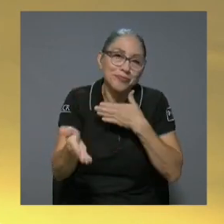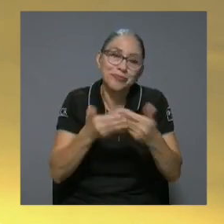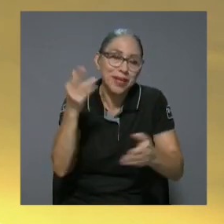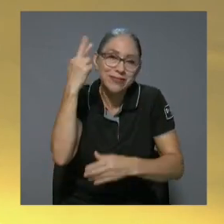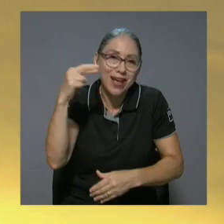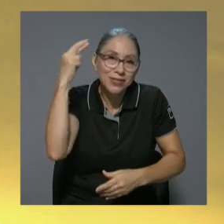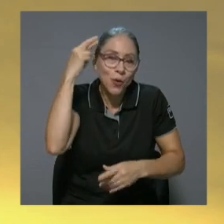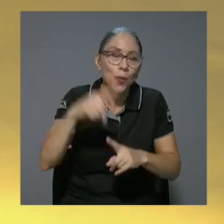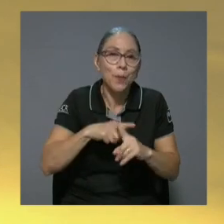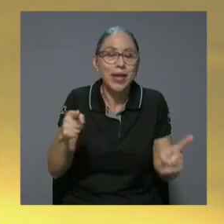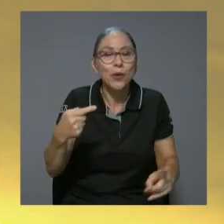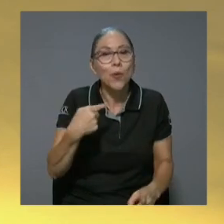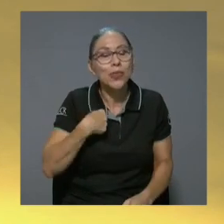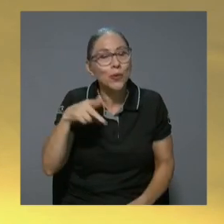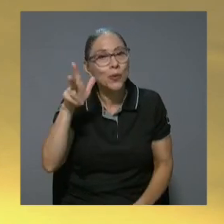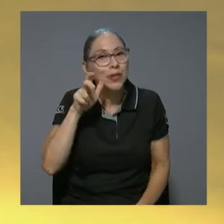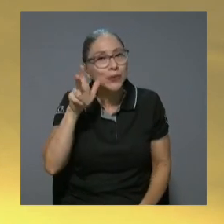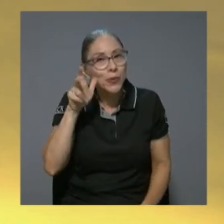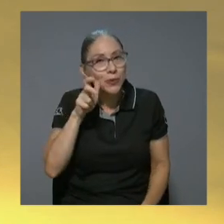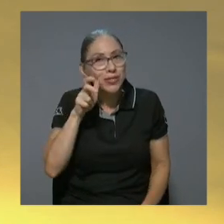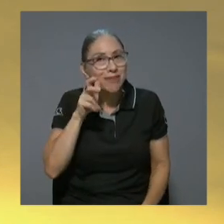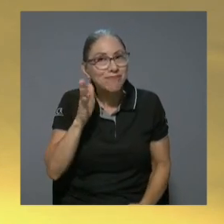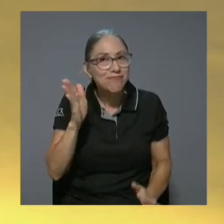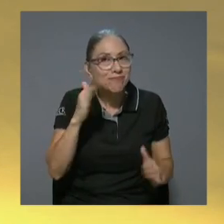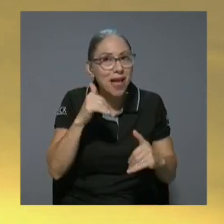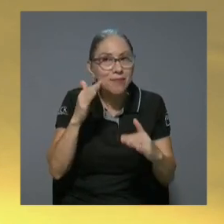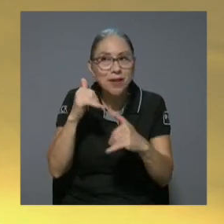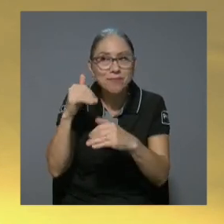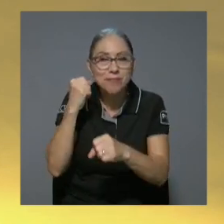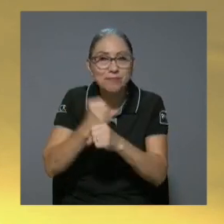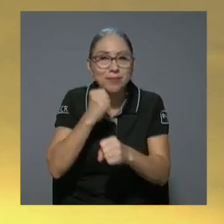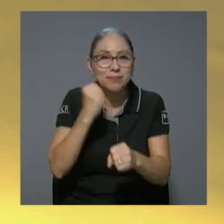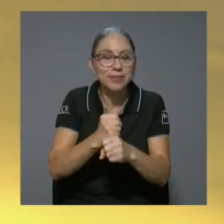uno escucha el desempleo